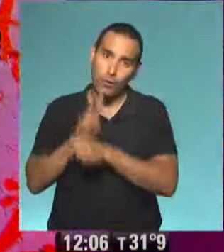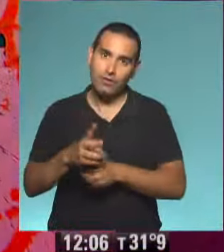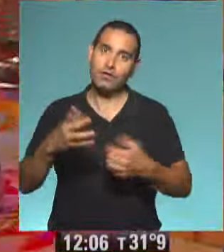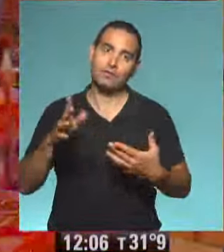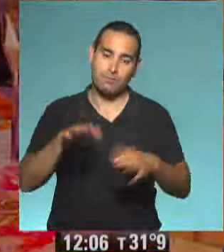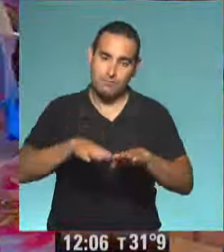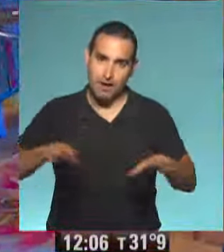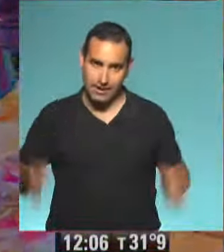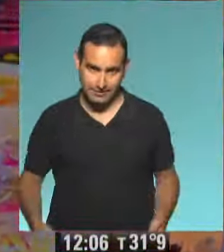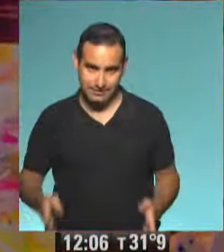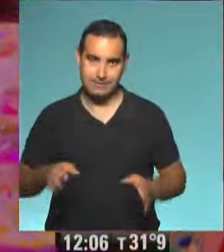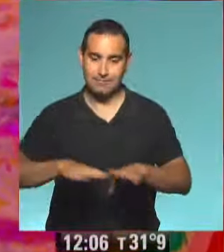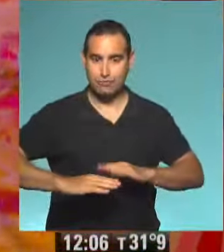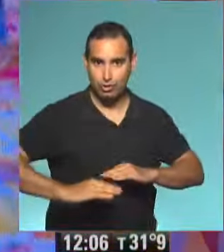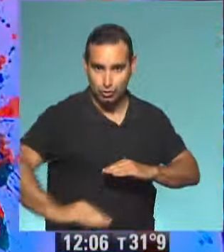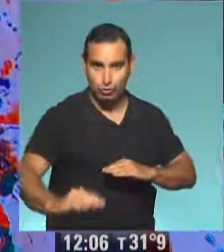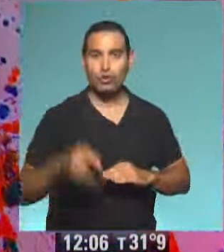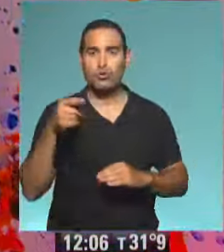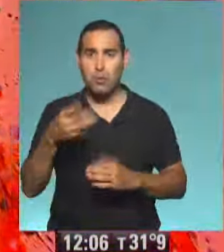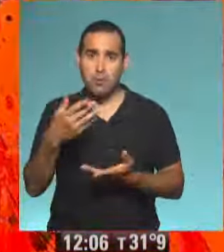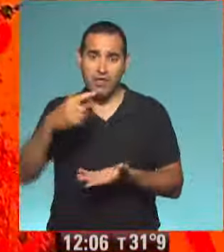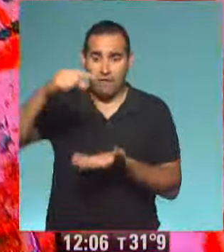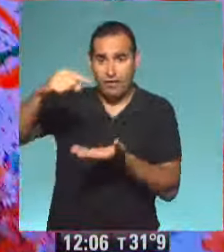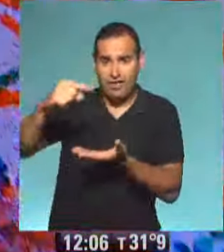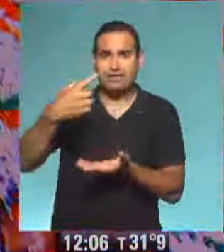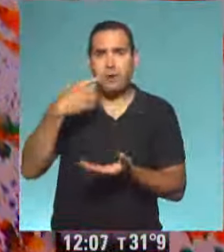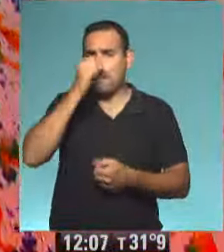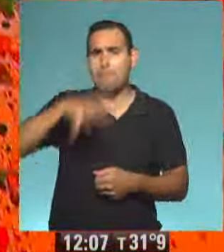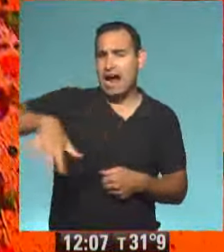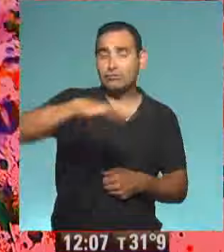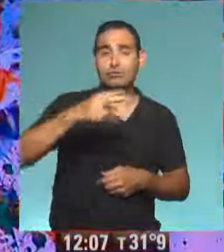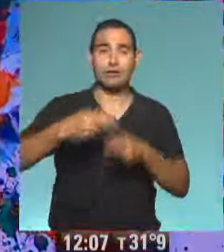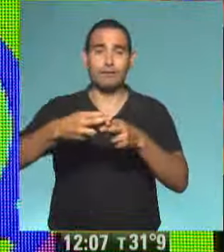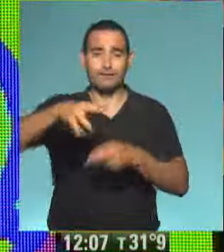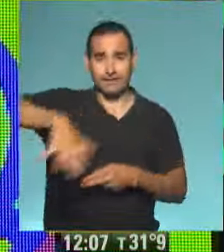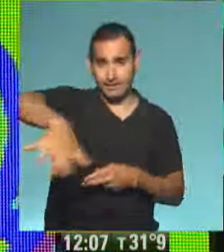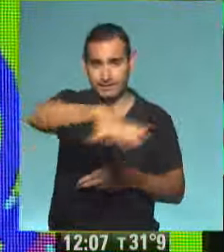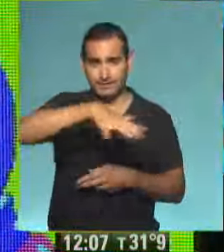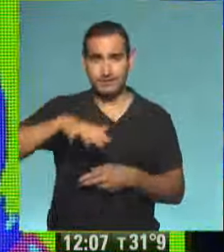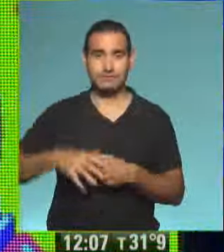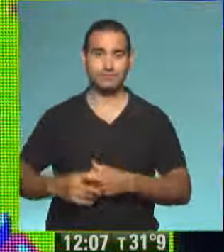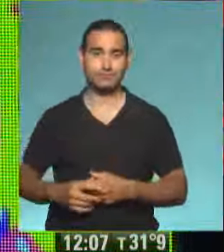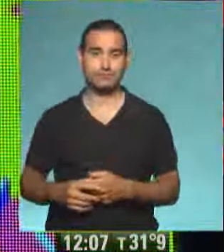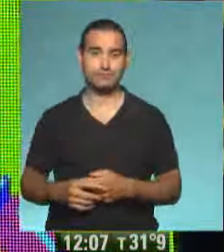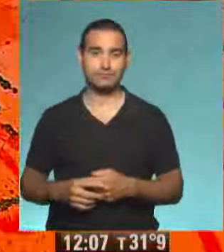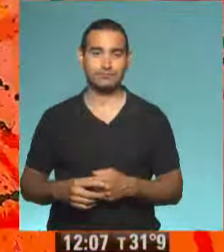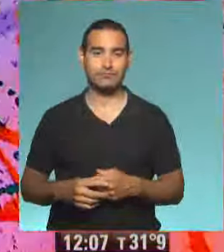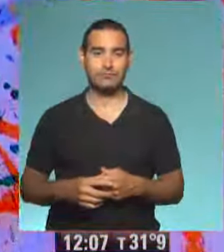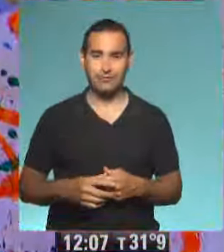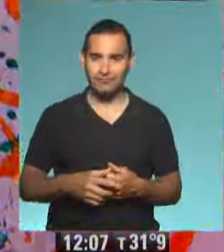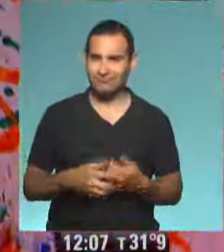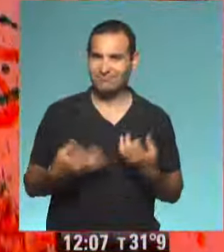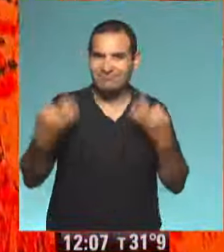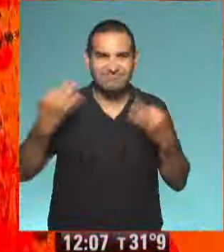piso. Pueden usar botellitas en un patio, sí, en la plaza también. Esto es muy simple de hacer, es una botellita y un agujerito.